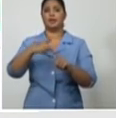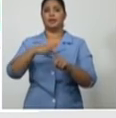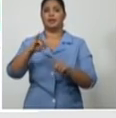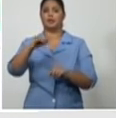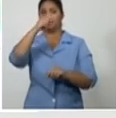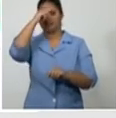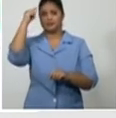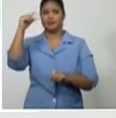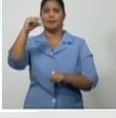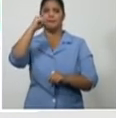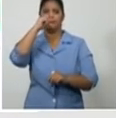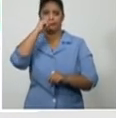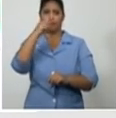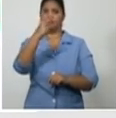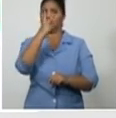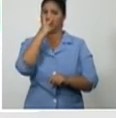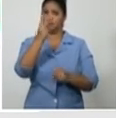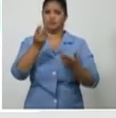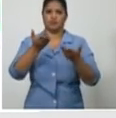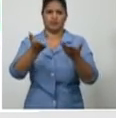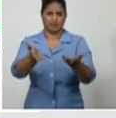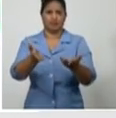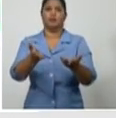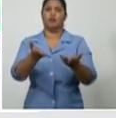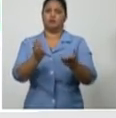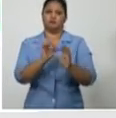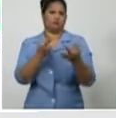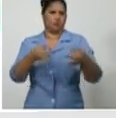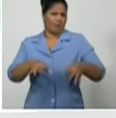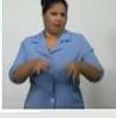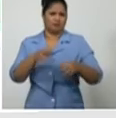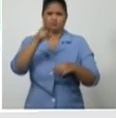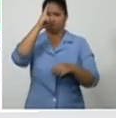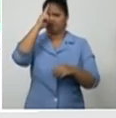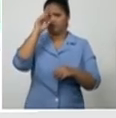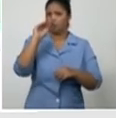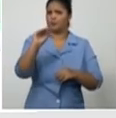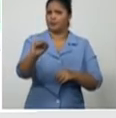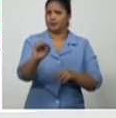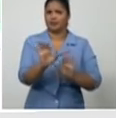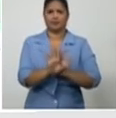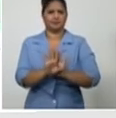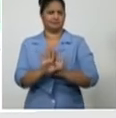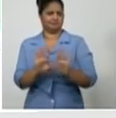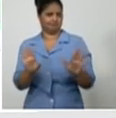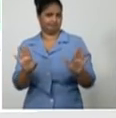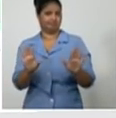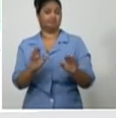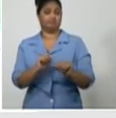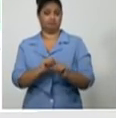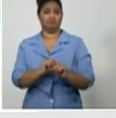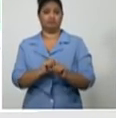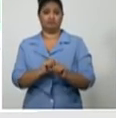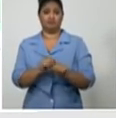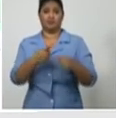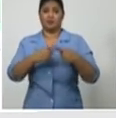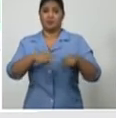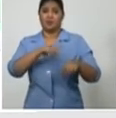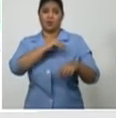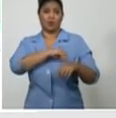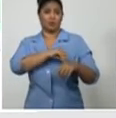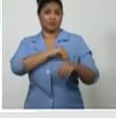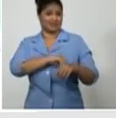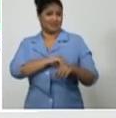y que inicialmente comenzó con una sintomatología sugestiva, y aunque el test de